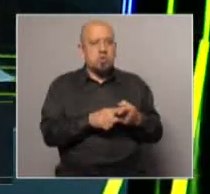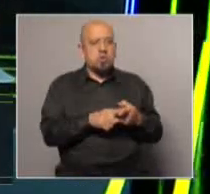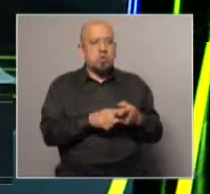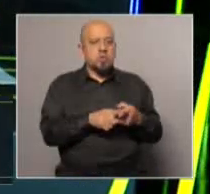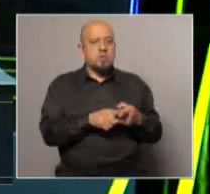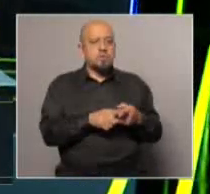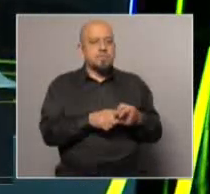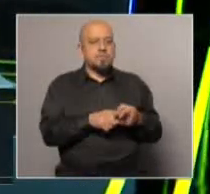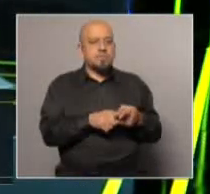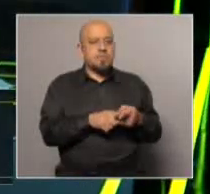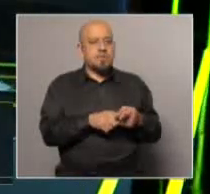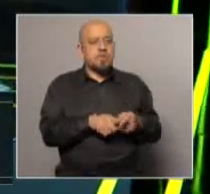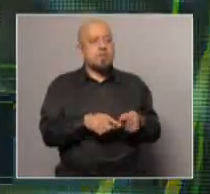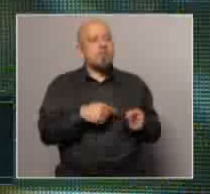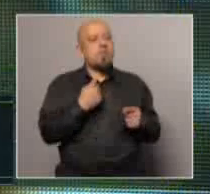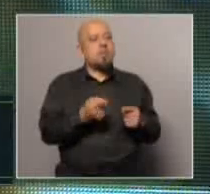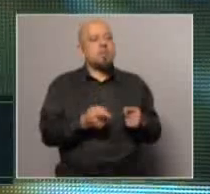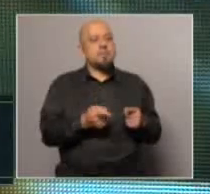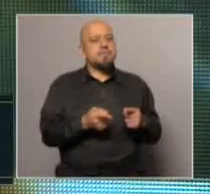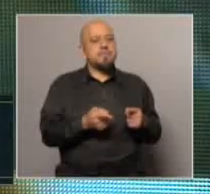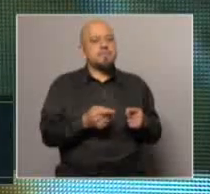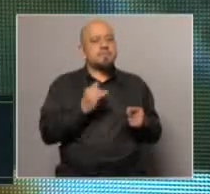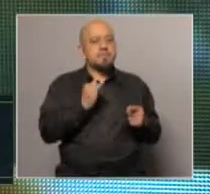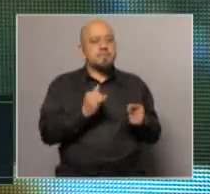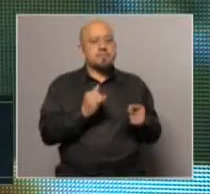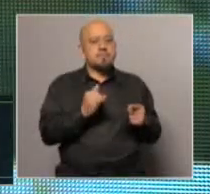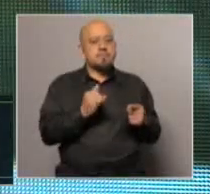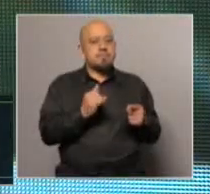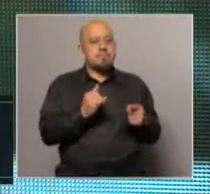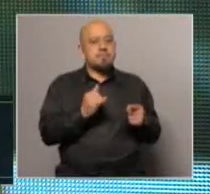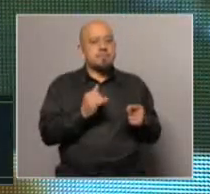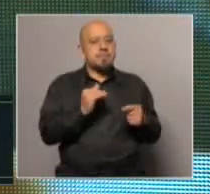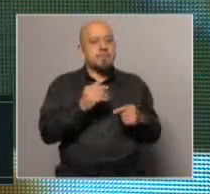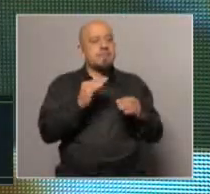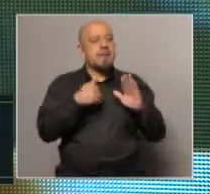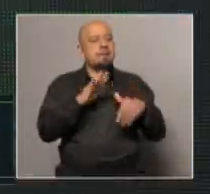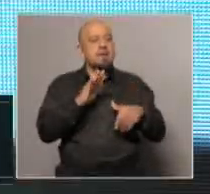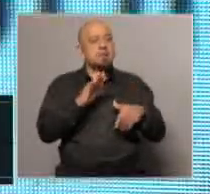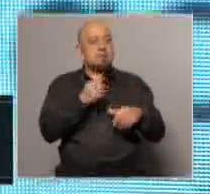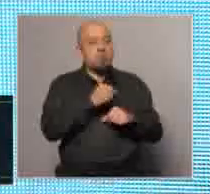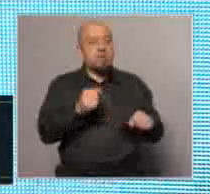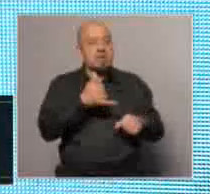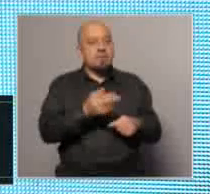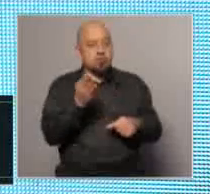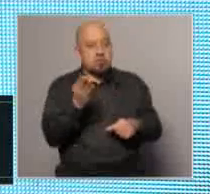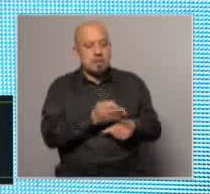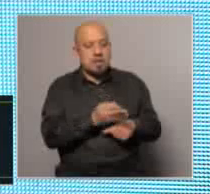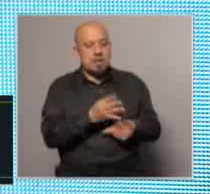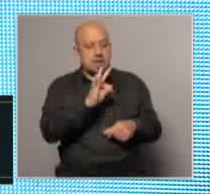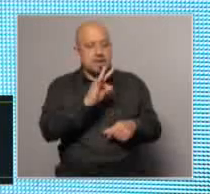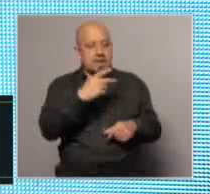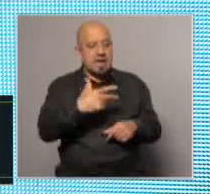decir. Lo otro, efectivamente, el máximo que puede llegar a tener de THC, a veces tienen